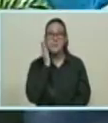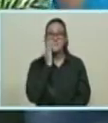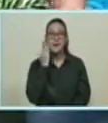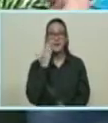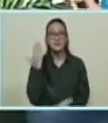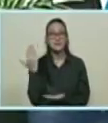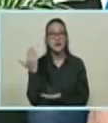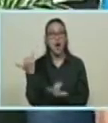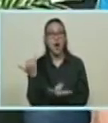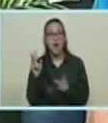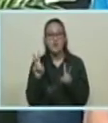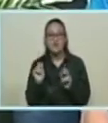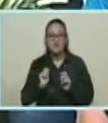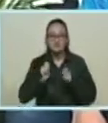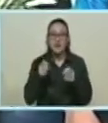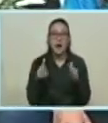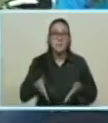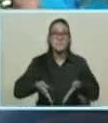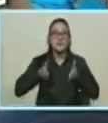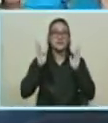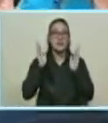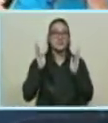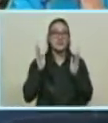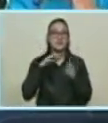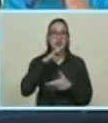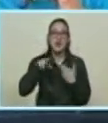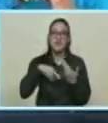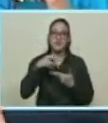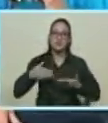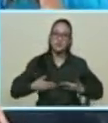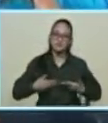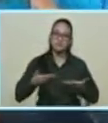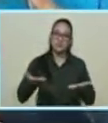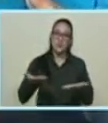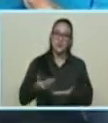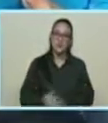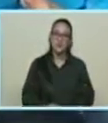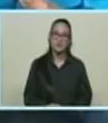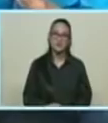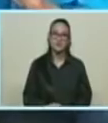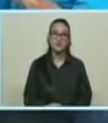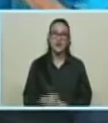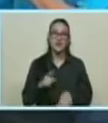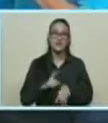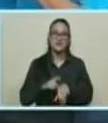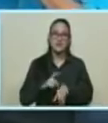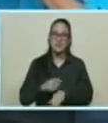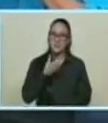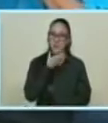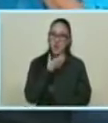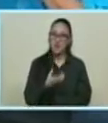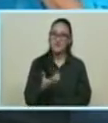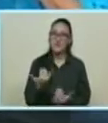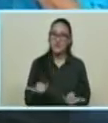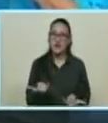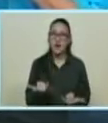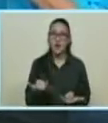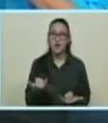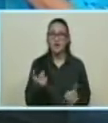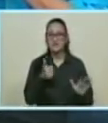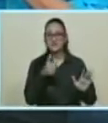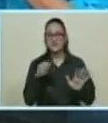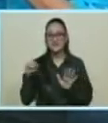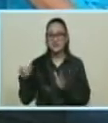los dueños de este nuevo apartamento que la revolución les está dando en tiempos de Navidad. Hoy estamos entregando